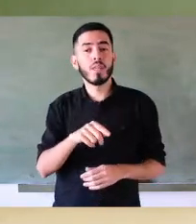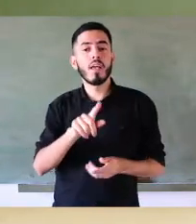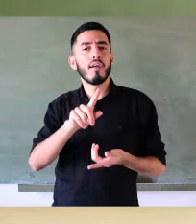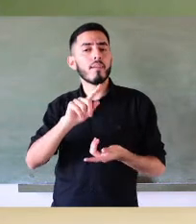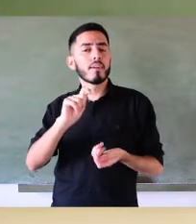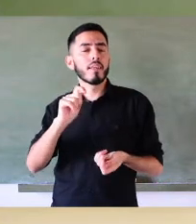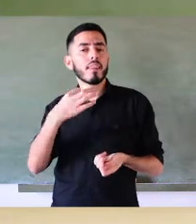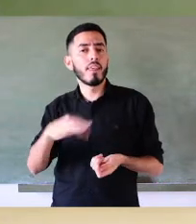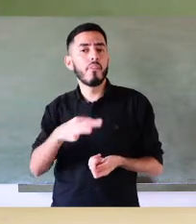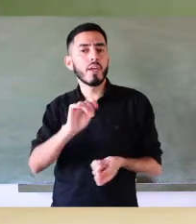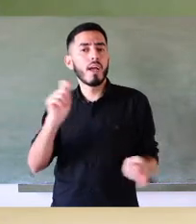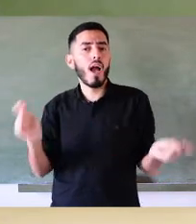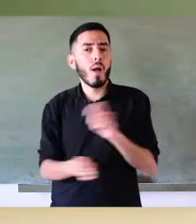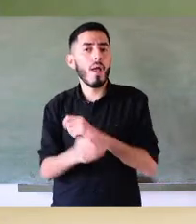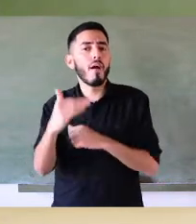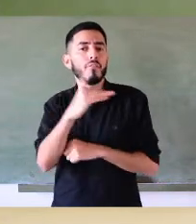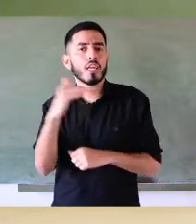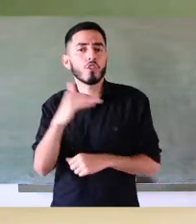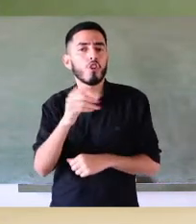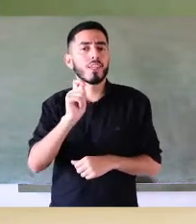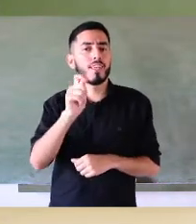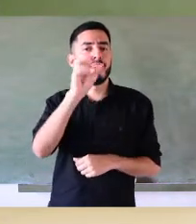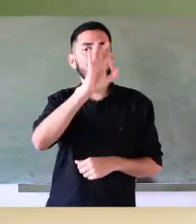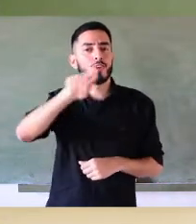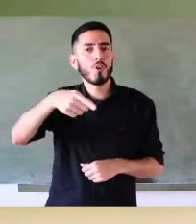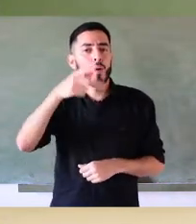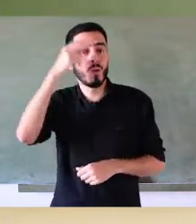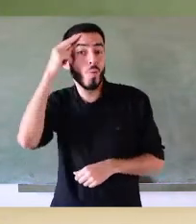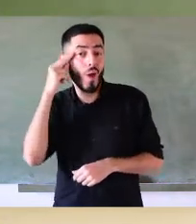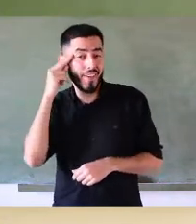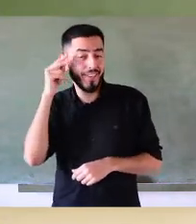pasar a fracción, ¿sí? El 0,9.